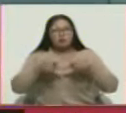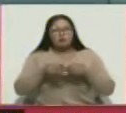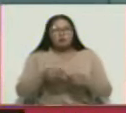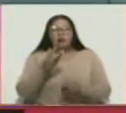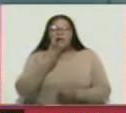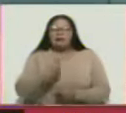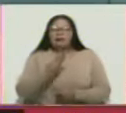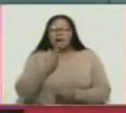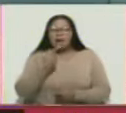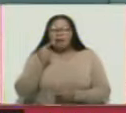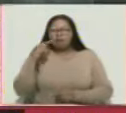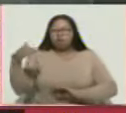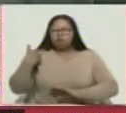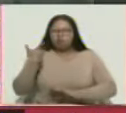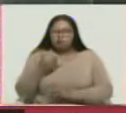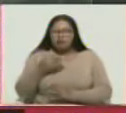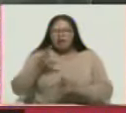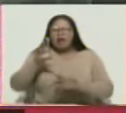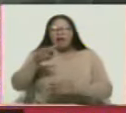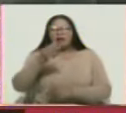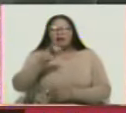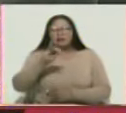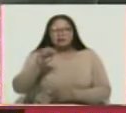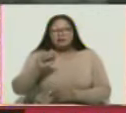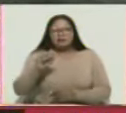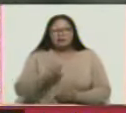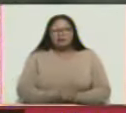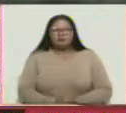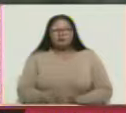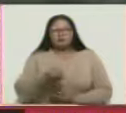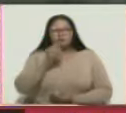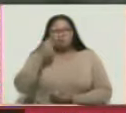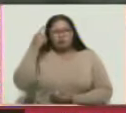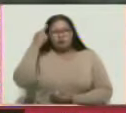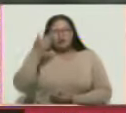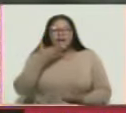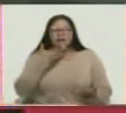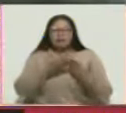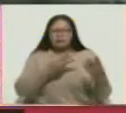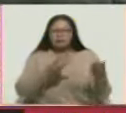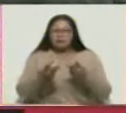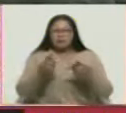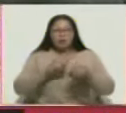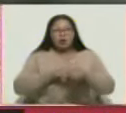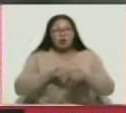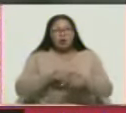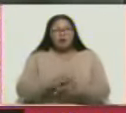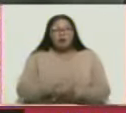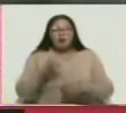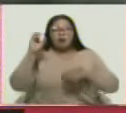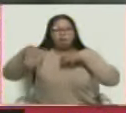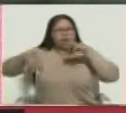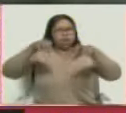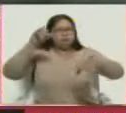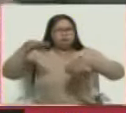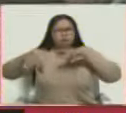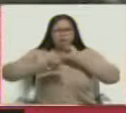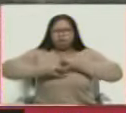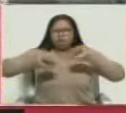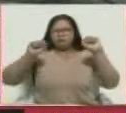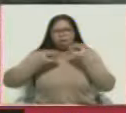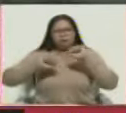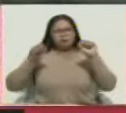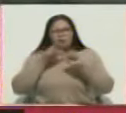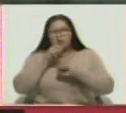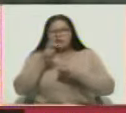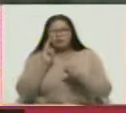la Franja de Gaza. Correcto, muy buenos días, muchas gracias por la invitación. A esta misma hora están cayendo bombas sobre la Franja de Gaza. Yo